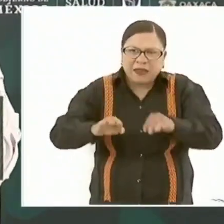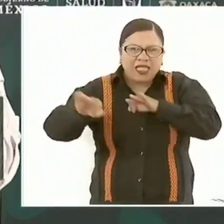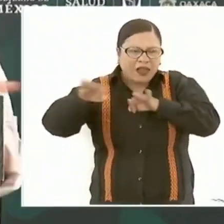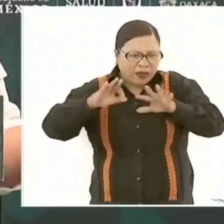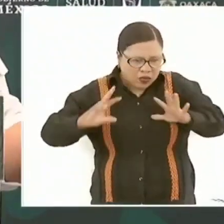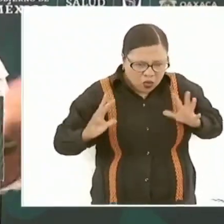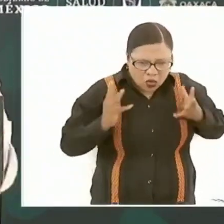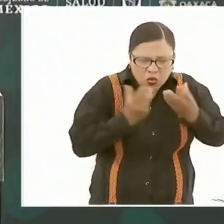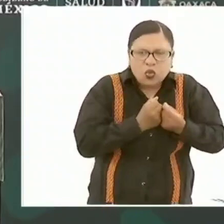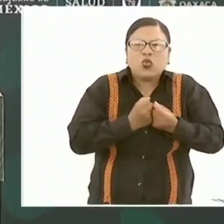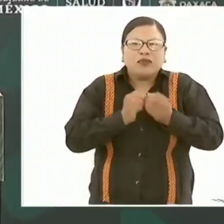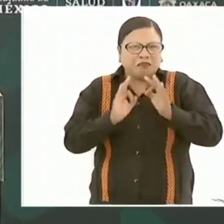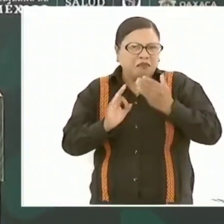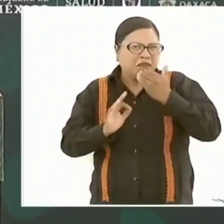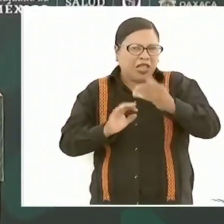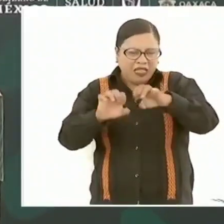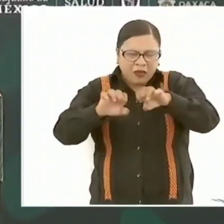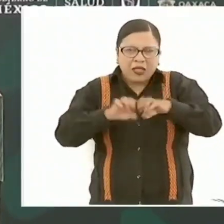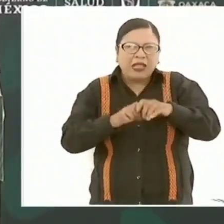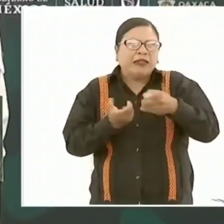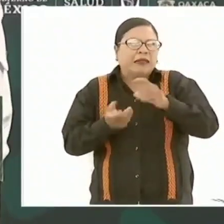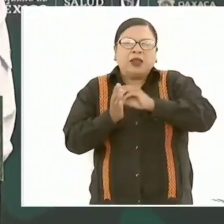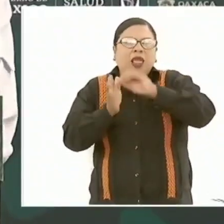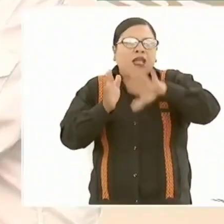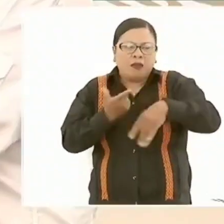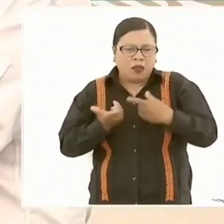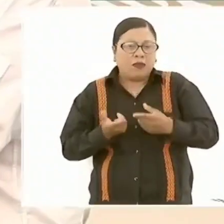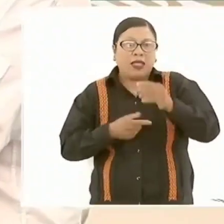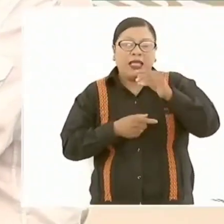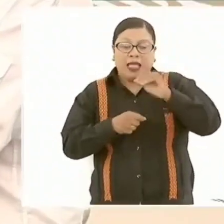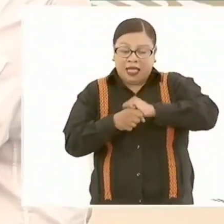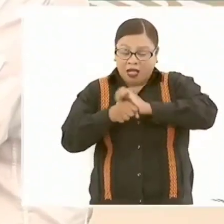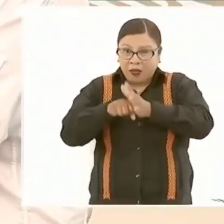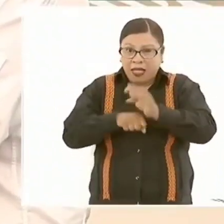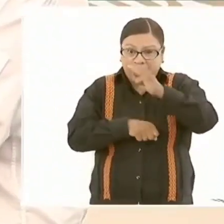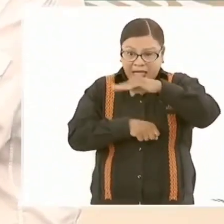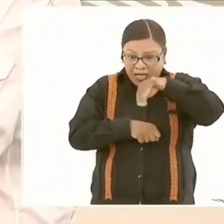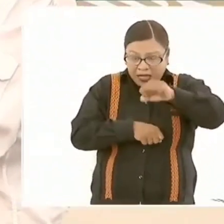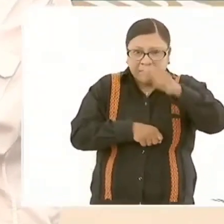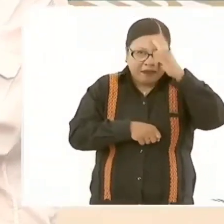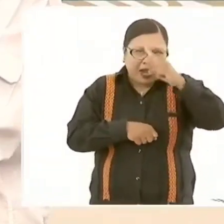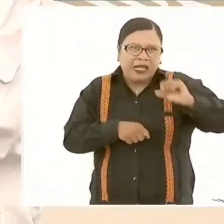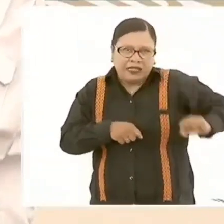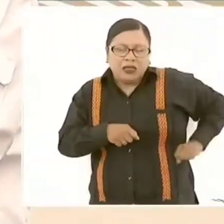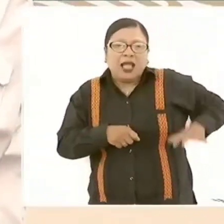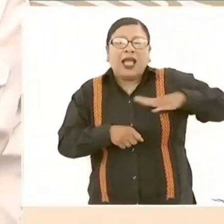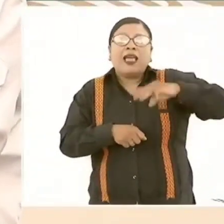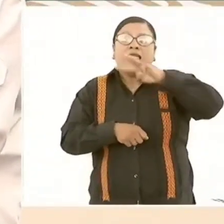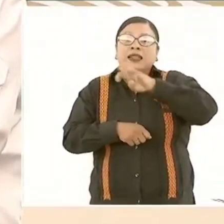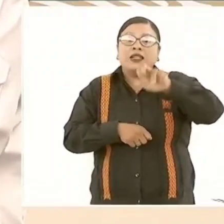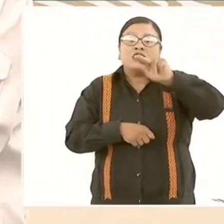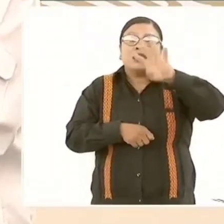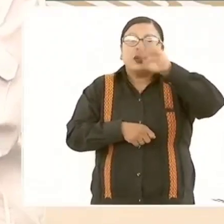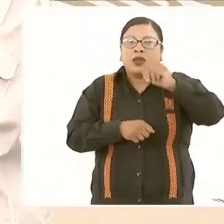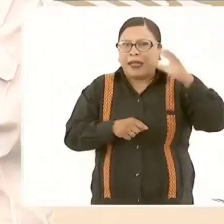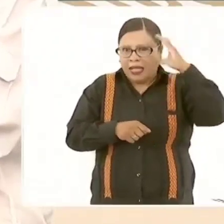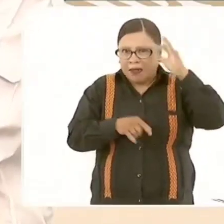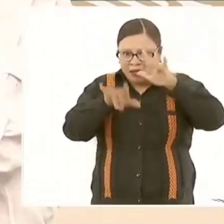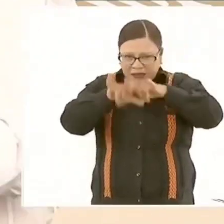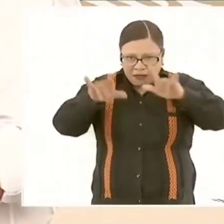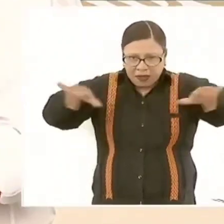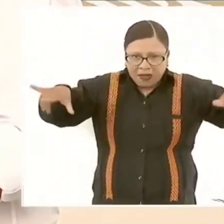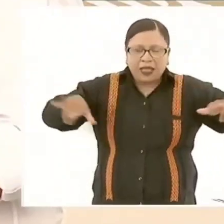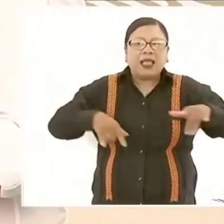equipo. Solo por darles una idea, durante la pandemia, el IMSS, para sus derechohabientes, tiene 389 camas y